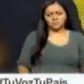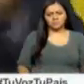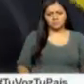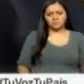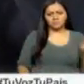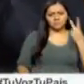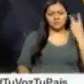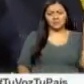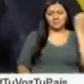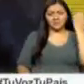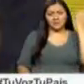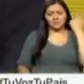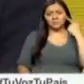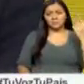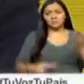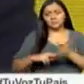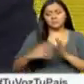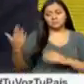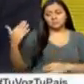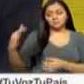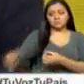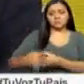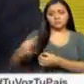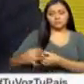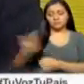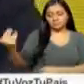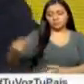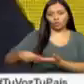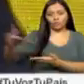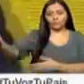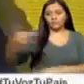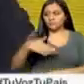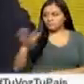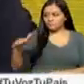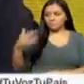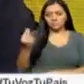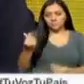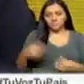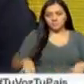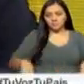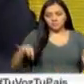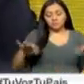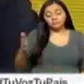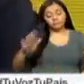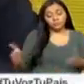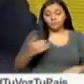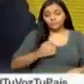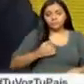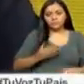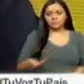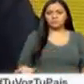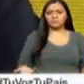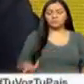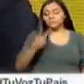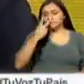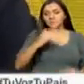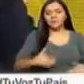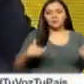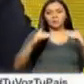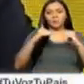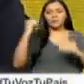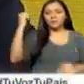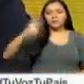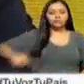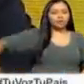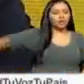porque en emergencia tenían que llevar hasta el hilo para que los cosieran. Prohibido olvidar. Todos tenemos igualdad de derechos.